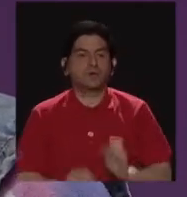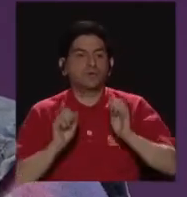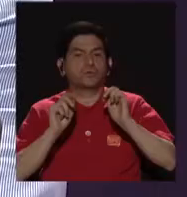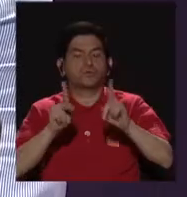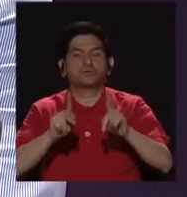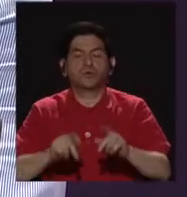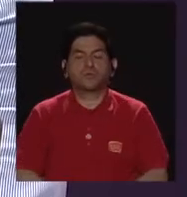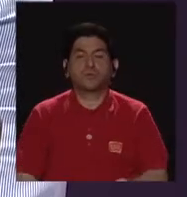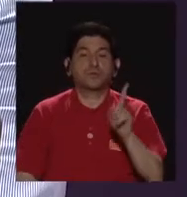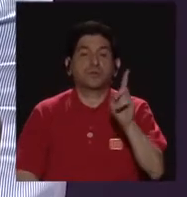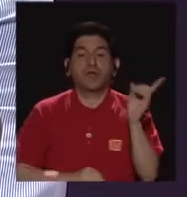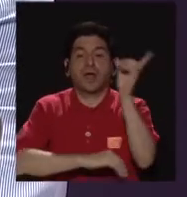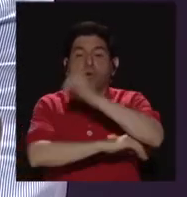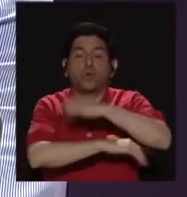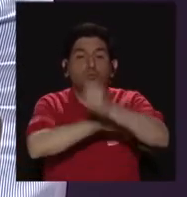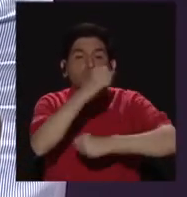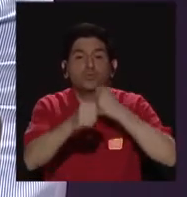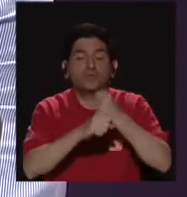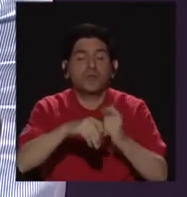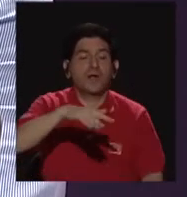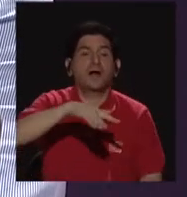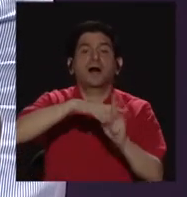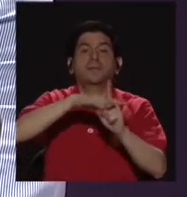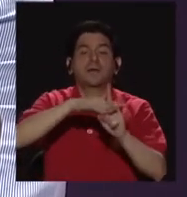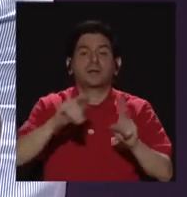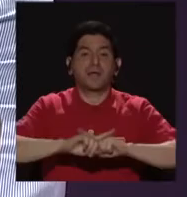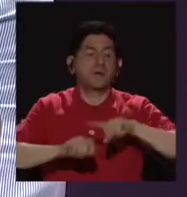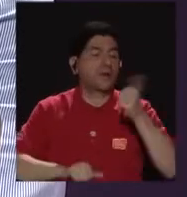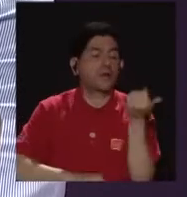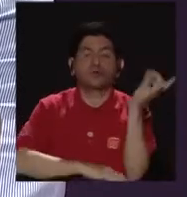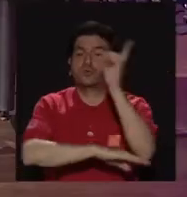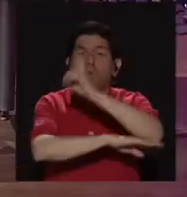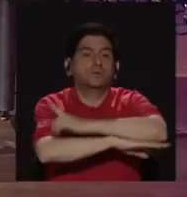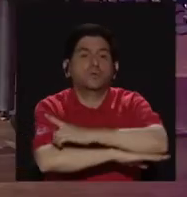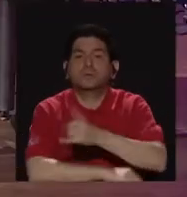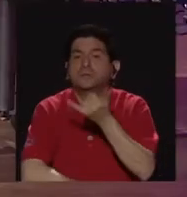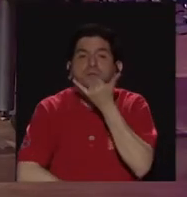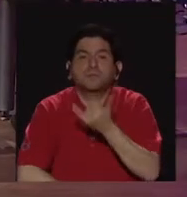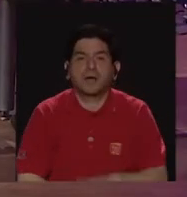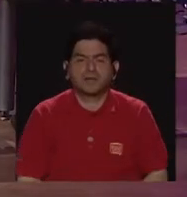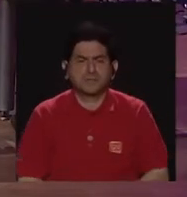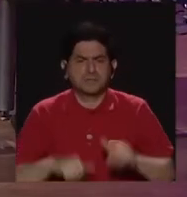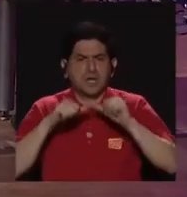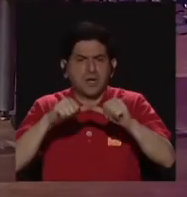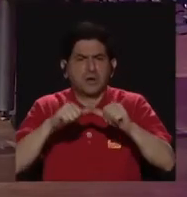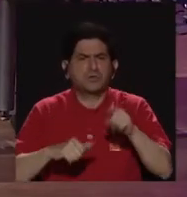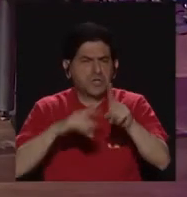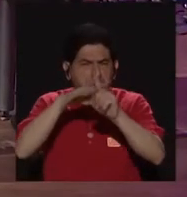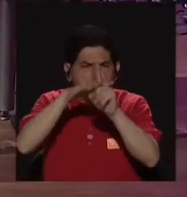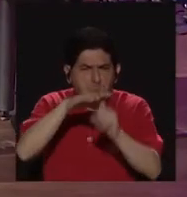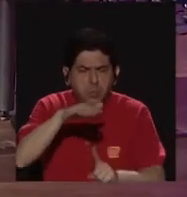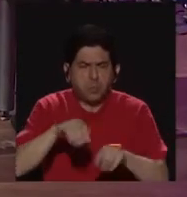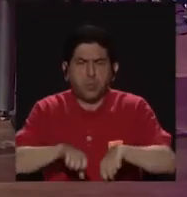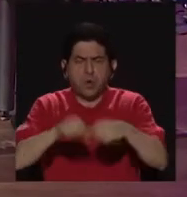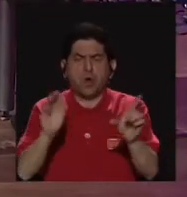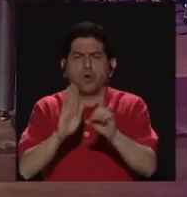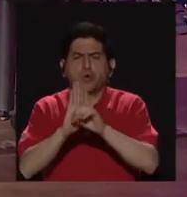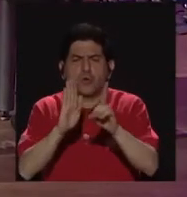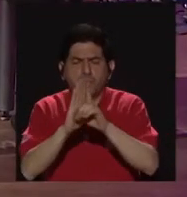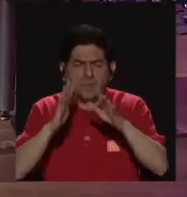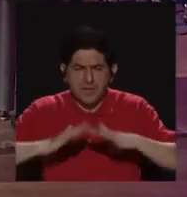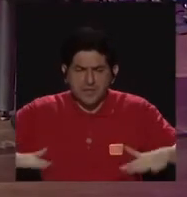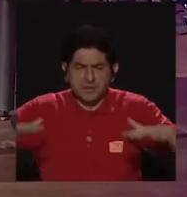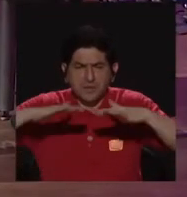un día al año para hacernos visibles pero el resto de los días nos siguen un visibilizando nos siguen violentando todos los